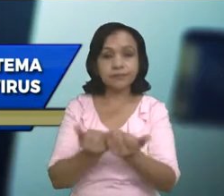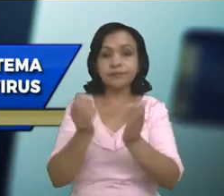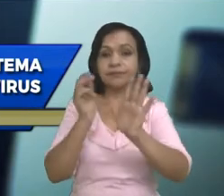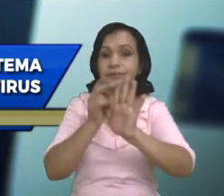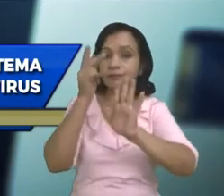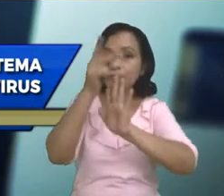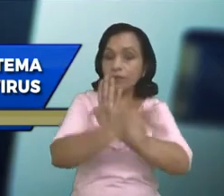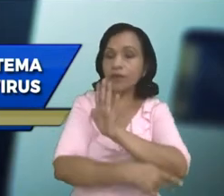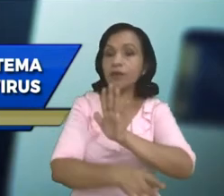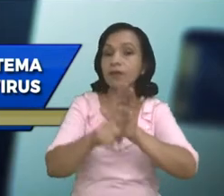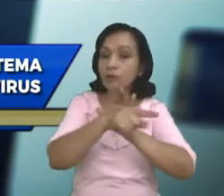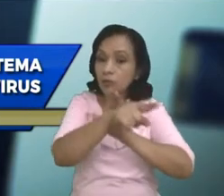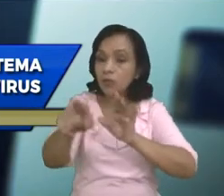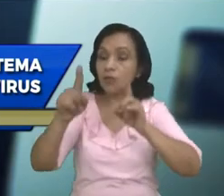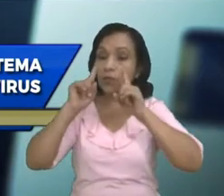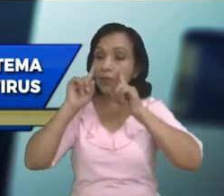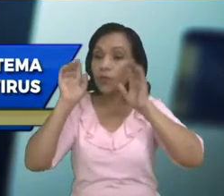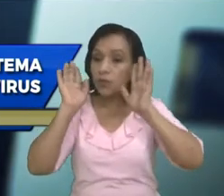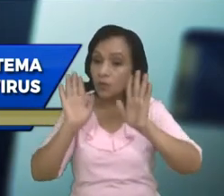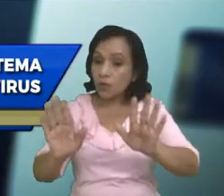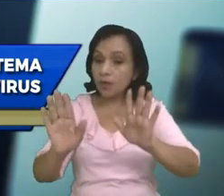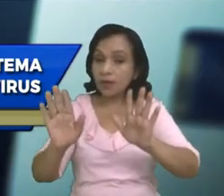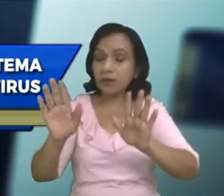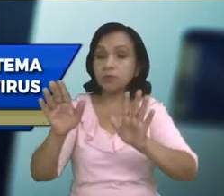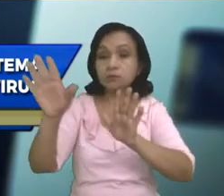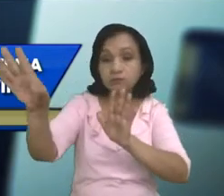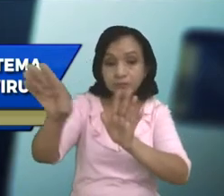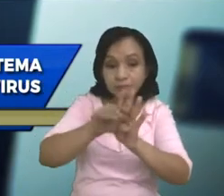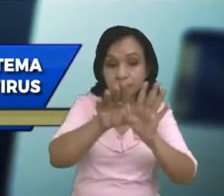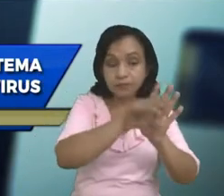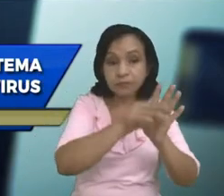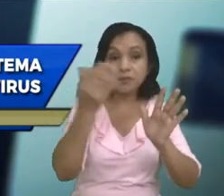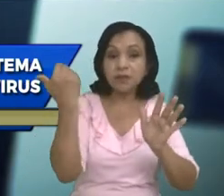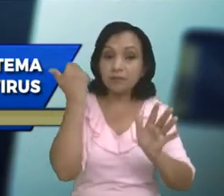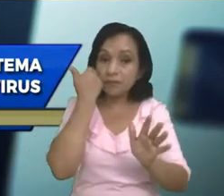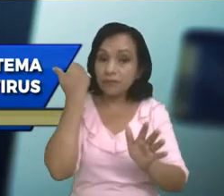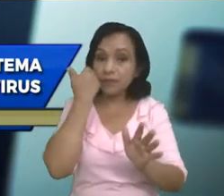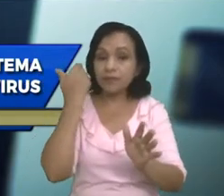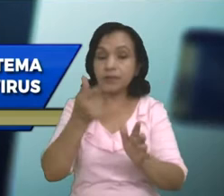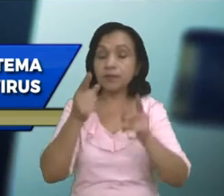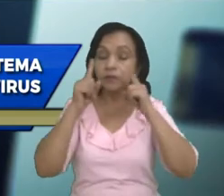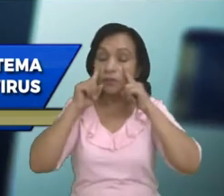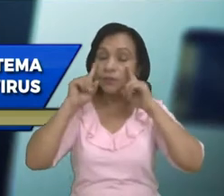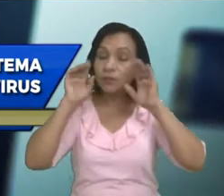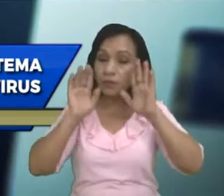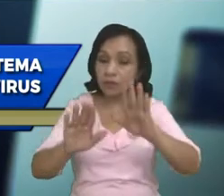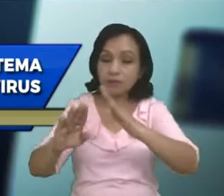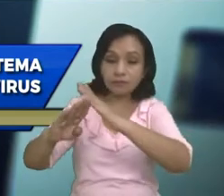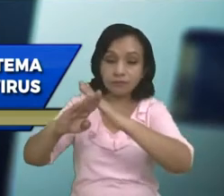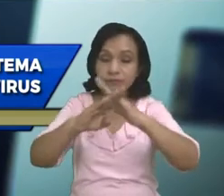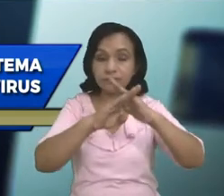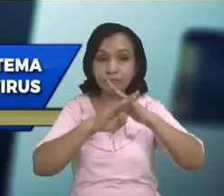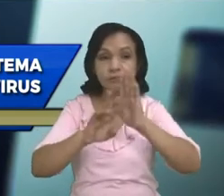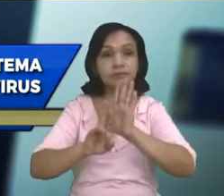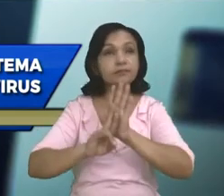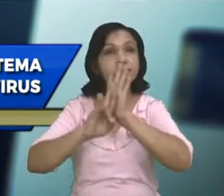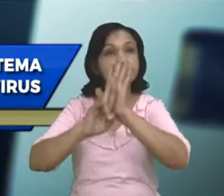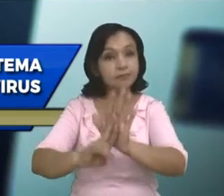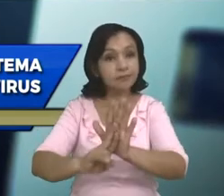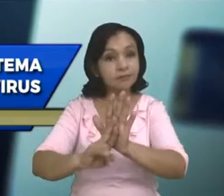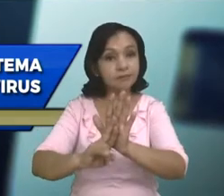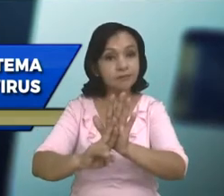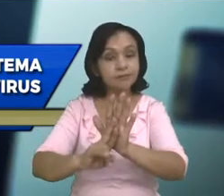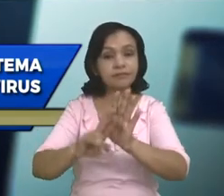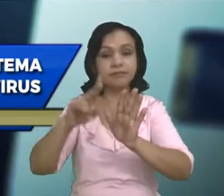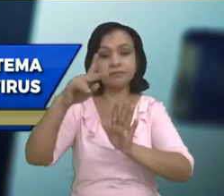pongas en alerta que hay un riesgo de que pueda llegar a sus países para prepárense para responder y ya